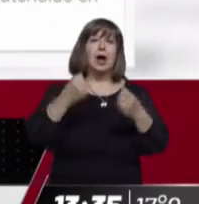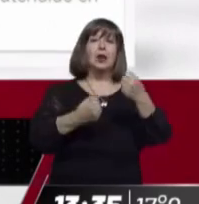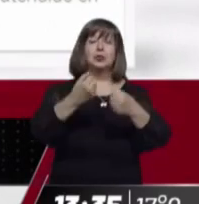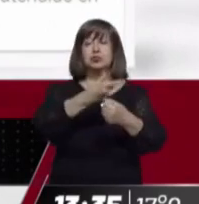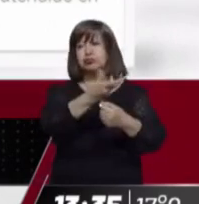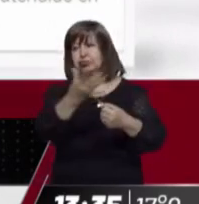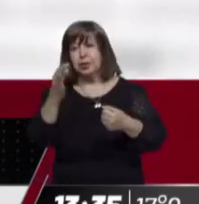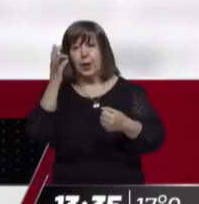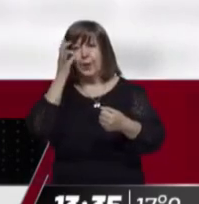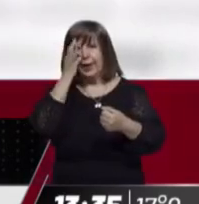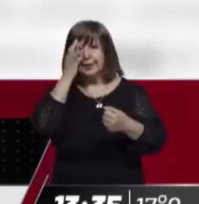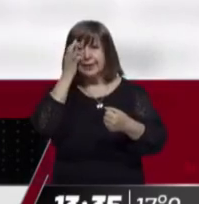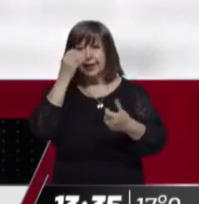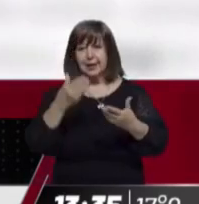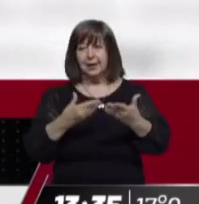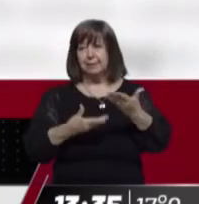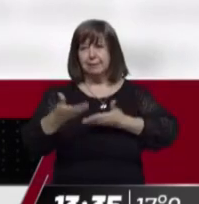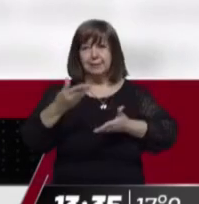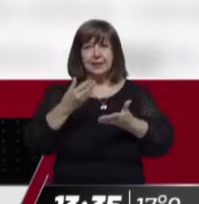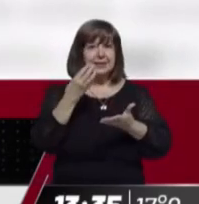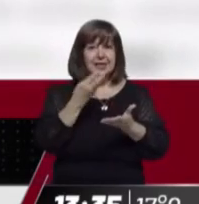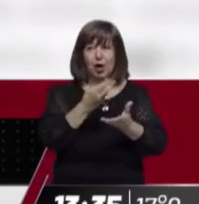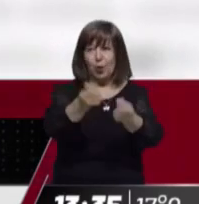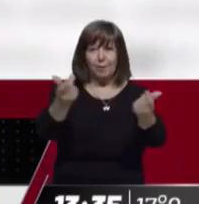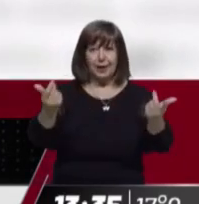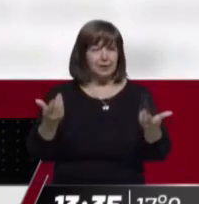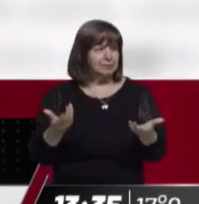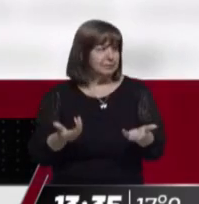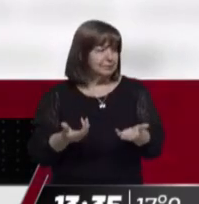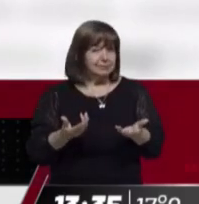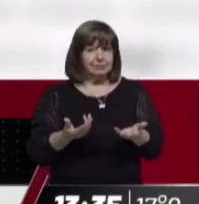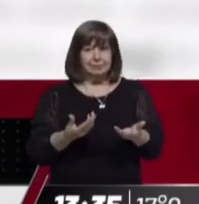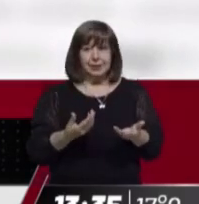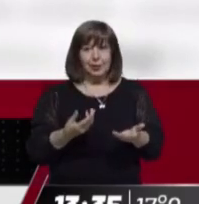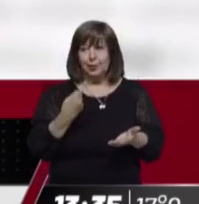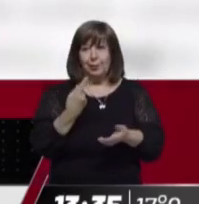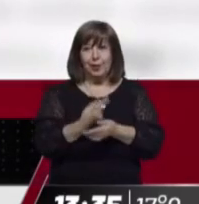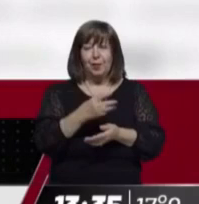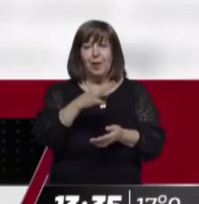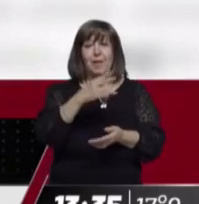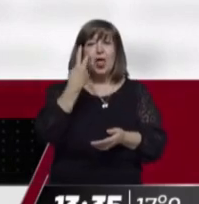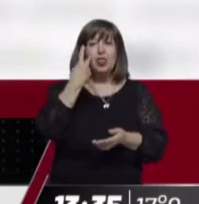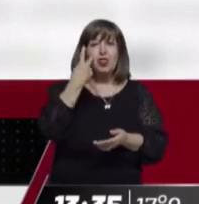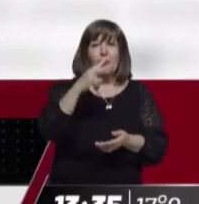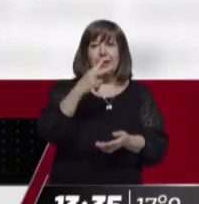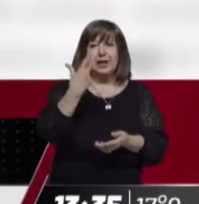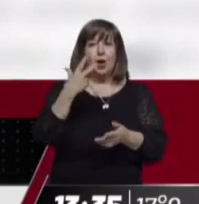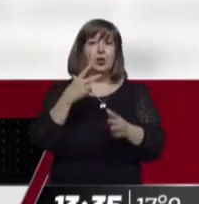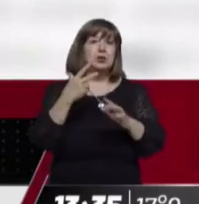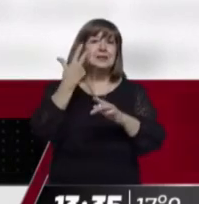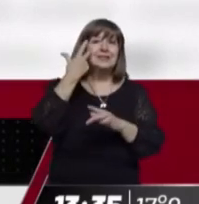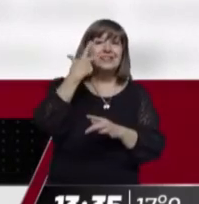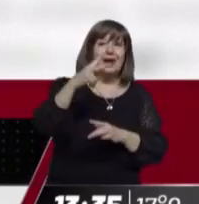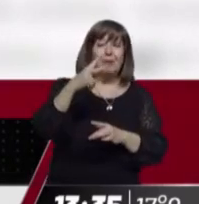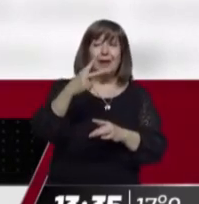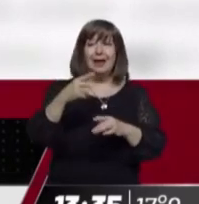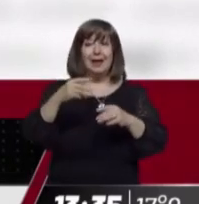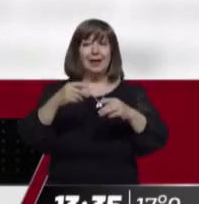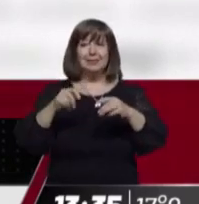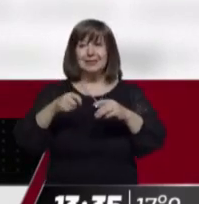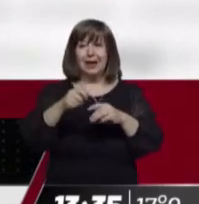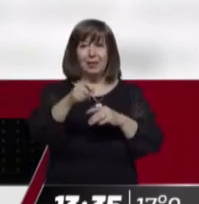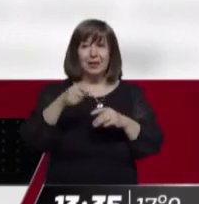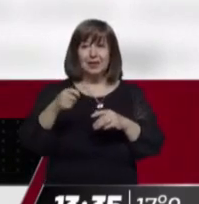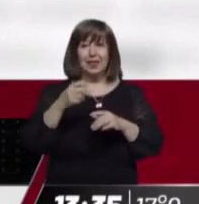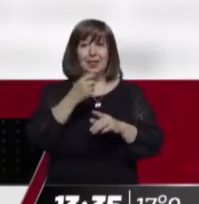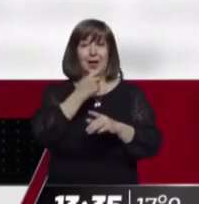van acumulando, deben haber, no sé, más de 2.000, 3.000 trámites esperando para ingresar en toda la